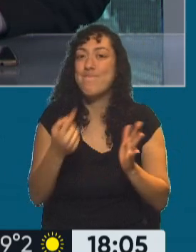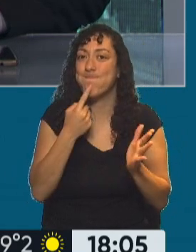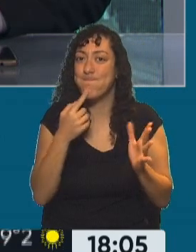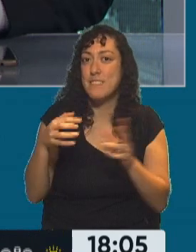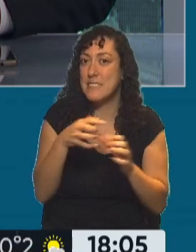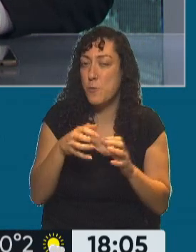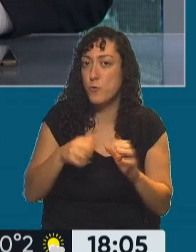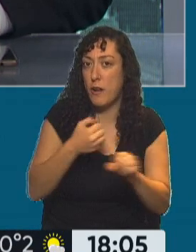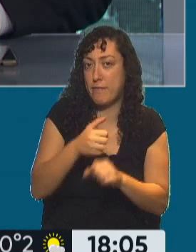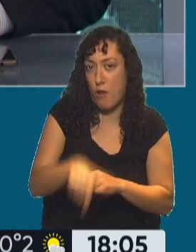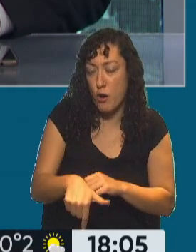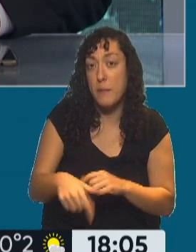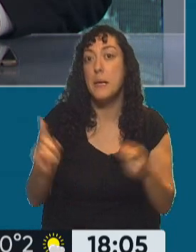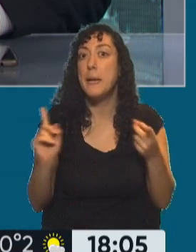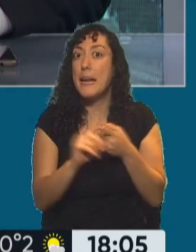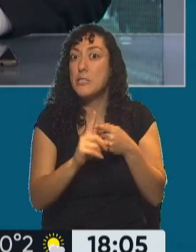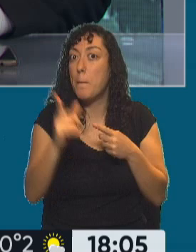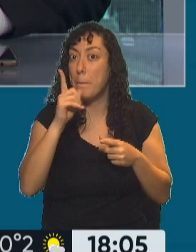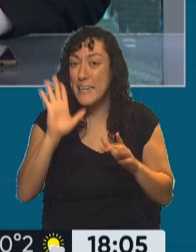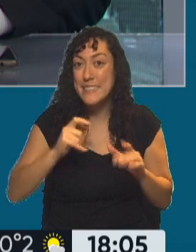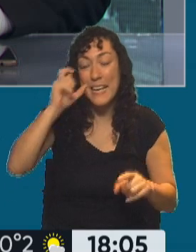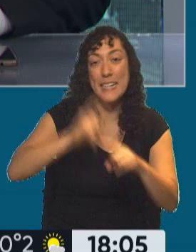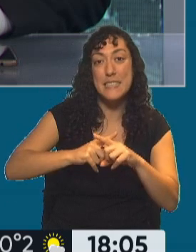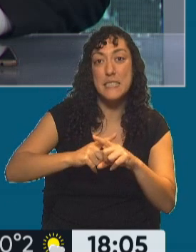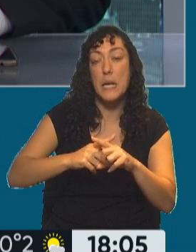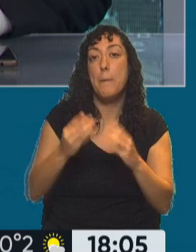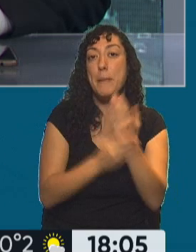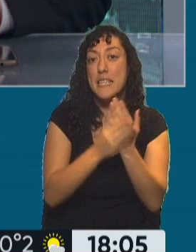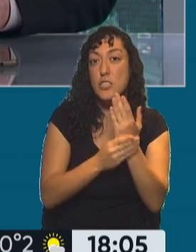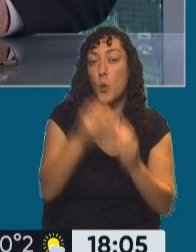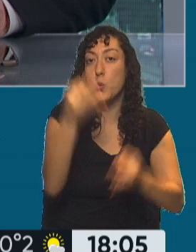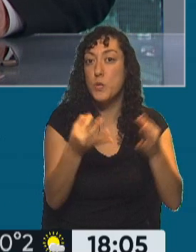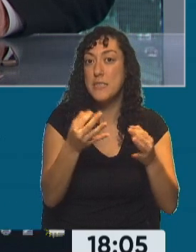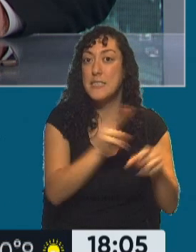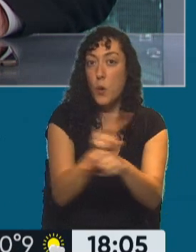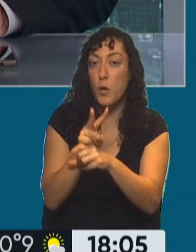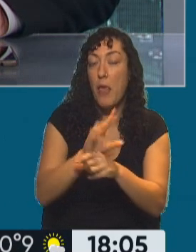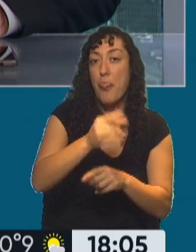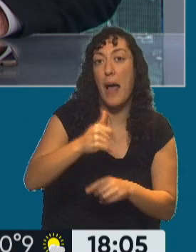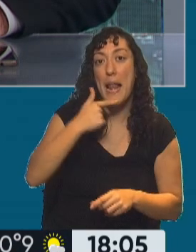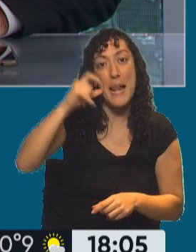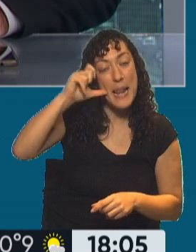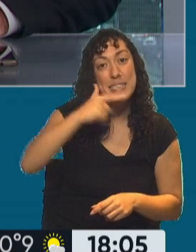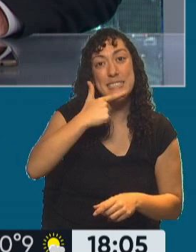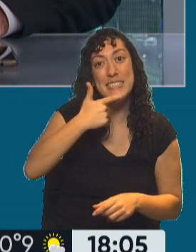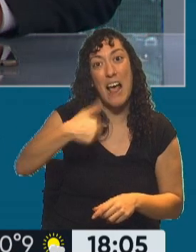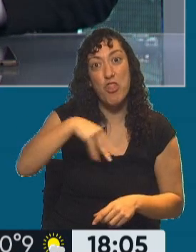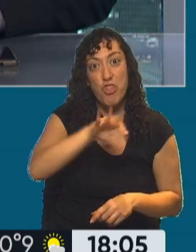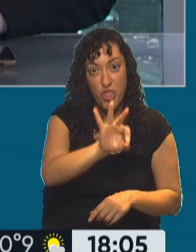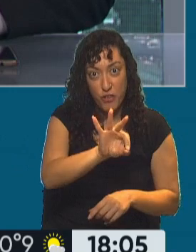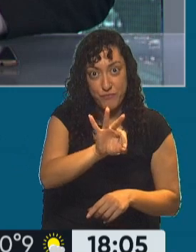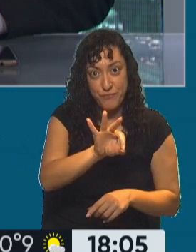relación con el ex ministro de Justicia y Seguridad, Marcelo D'Alessandro, ministro de Justicia y Seguridad de la Ciudad de Buenos